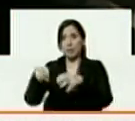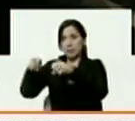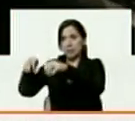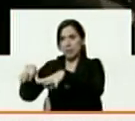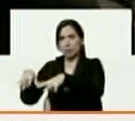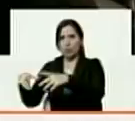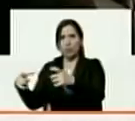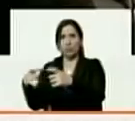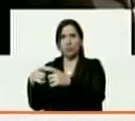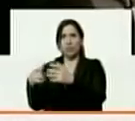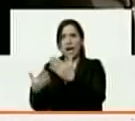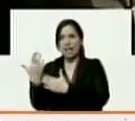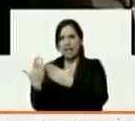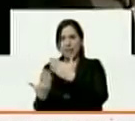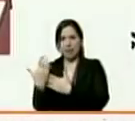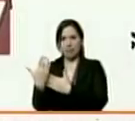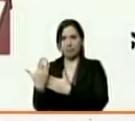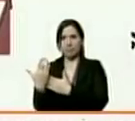tarjeta.